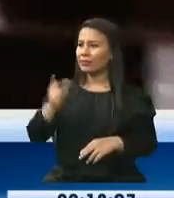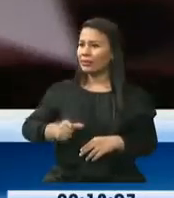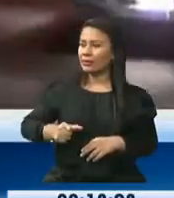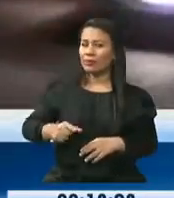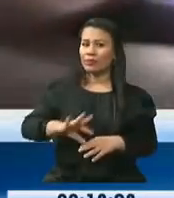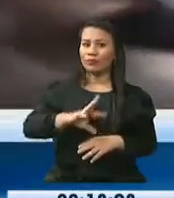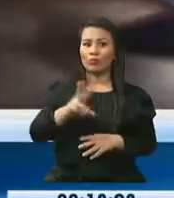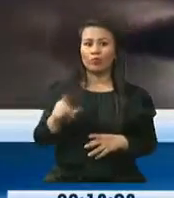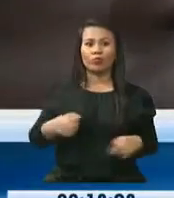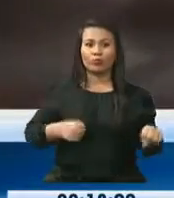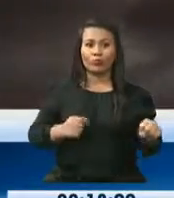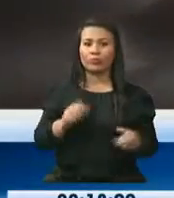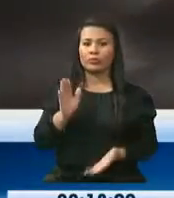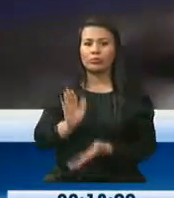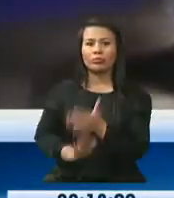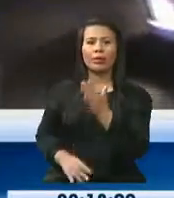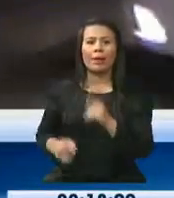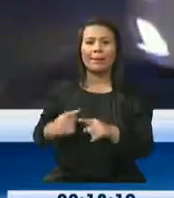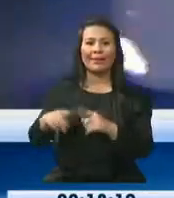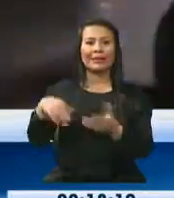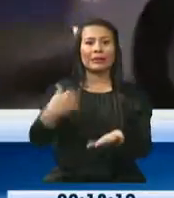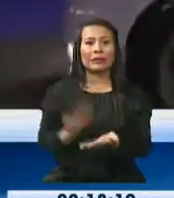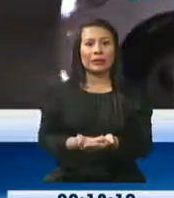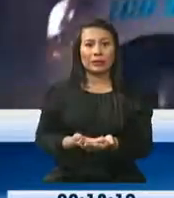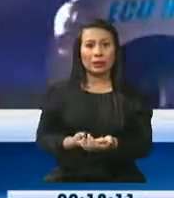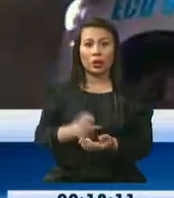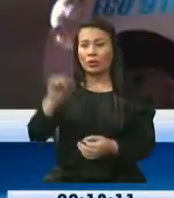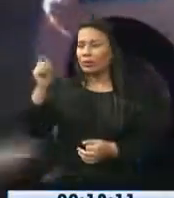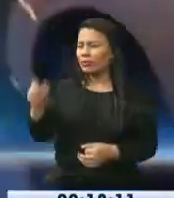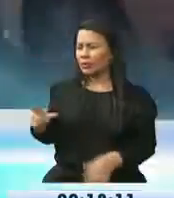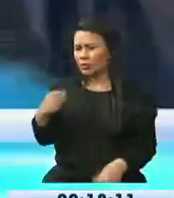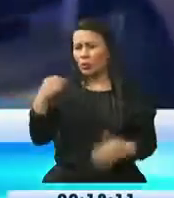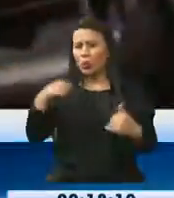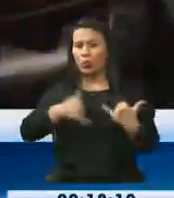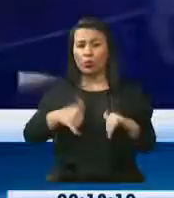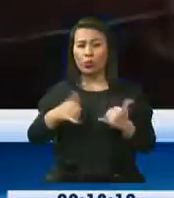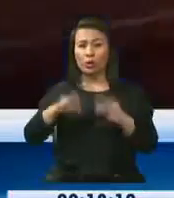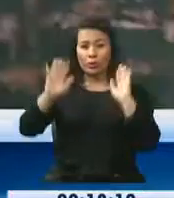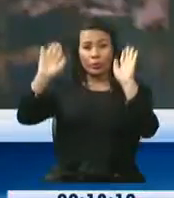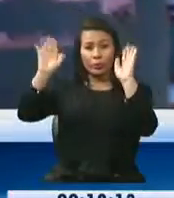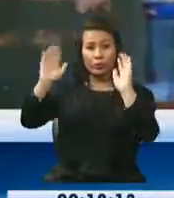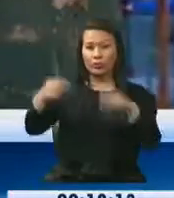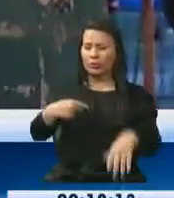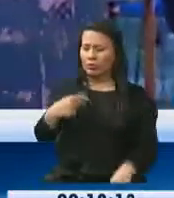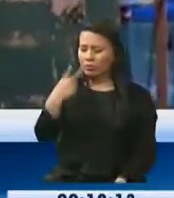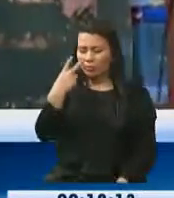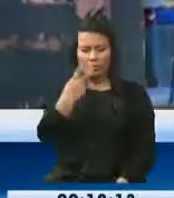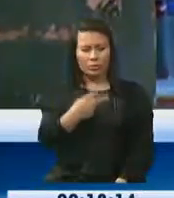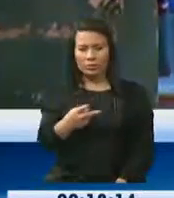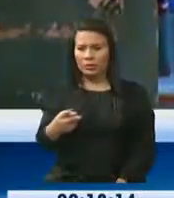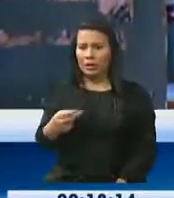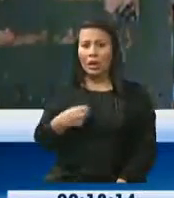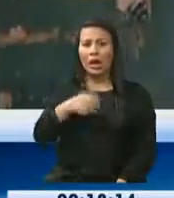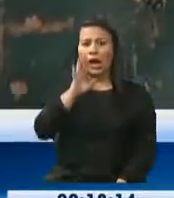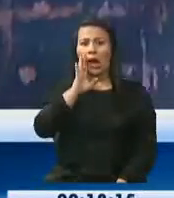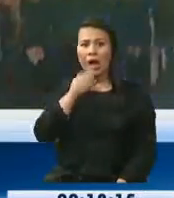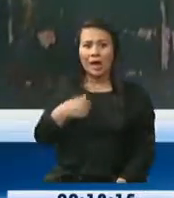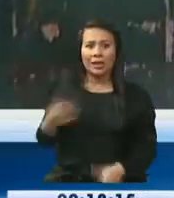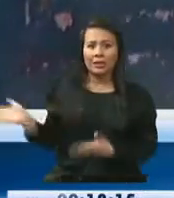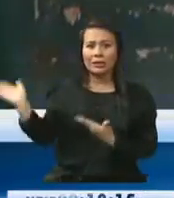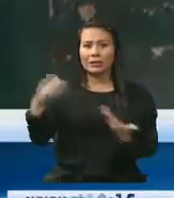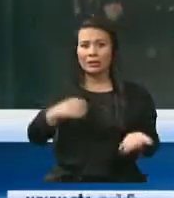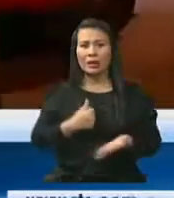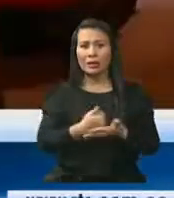la moto de la víctima, pero resbaló y cayó sobre la calzada. En ese momento, uno de los deportistas vio lo sucedido e intentó ayudar